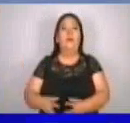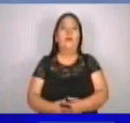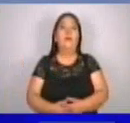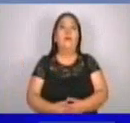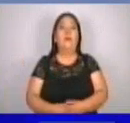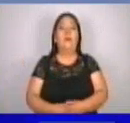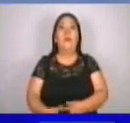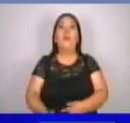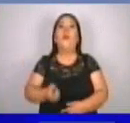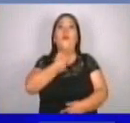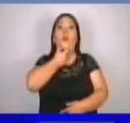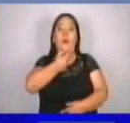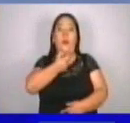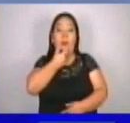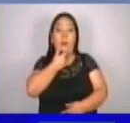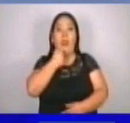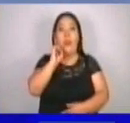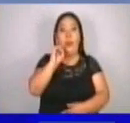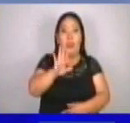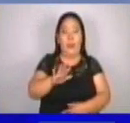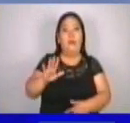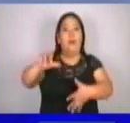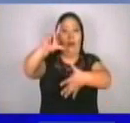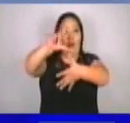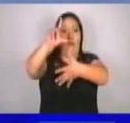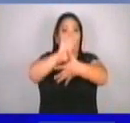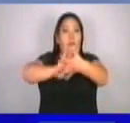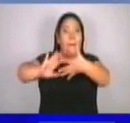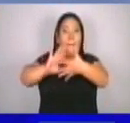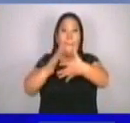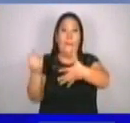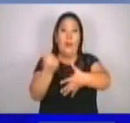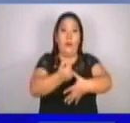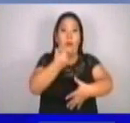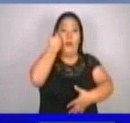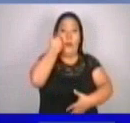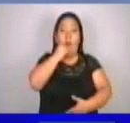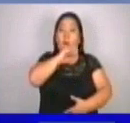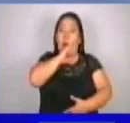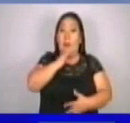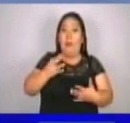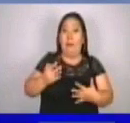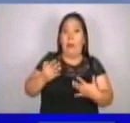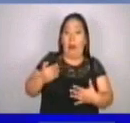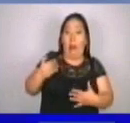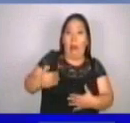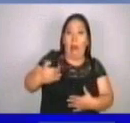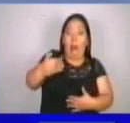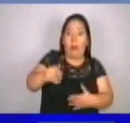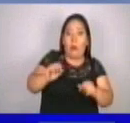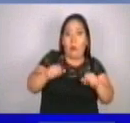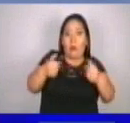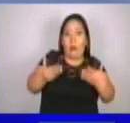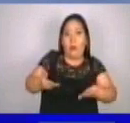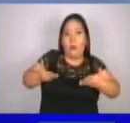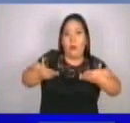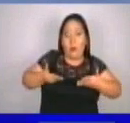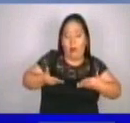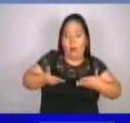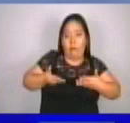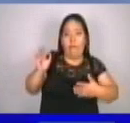un reciente informe revela que en Latinoamérica los pacientes tienen que esperar varios años para poder acceder a tratamientos médicos de